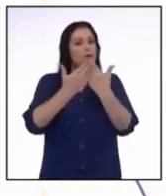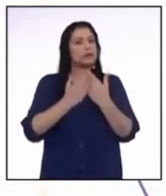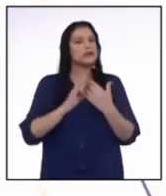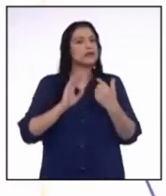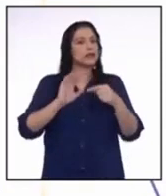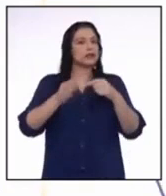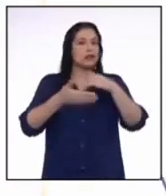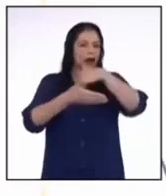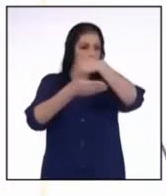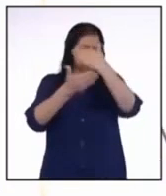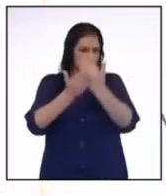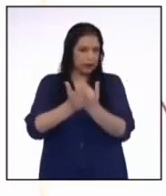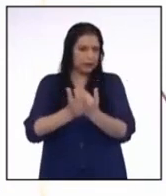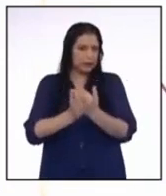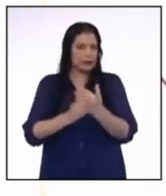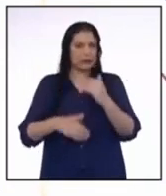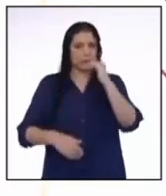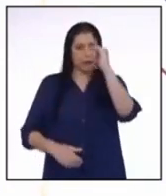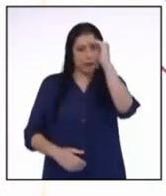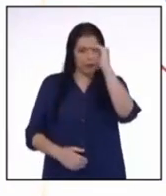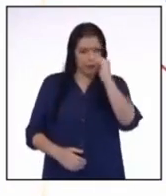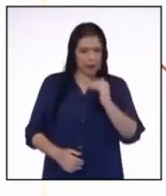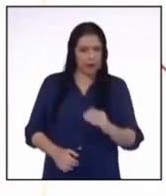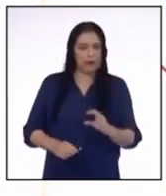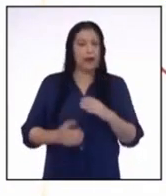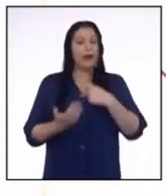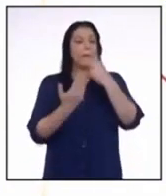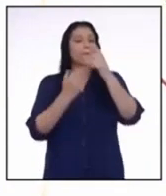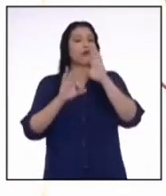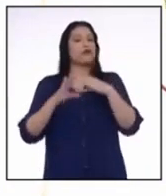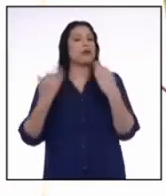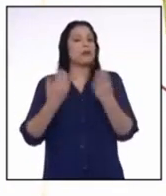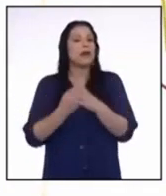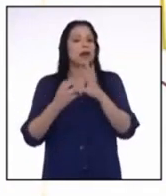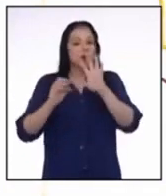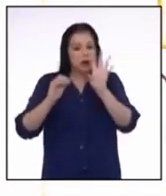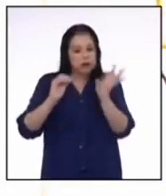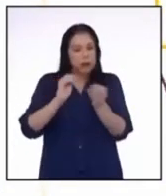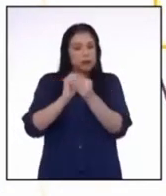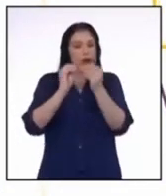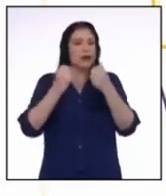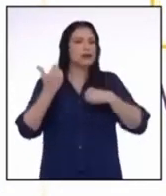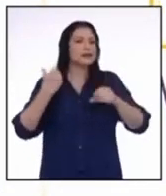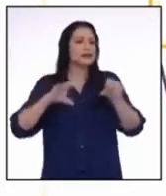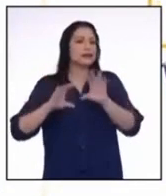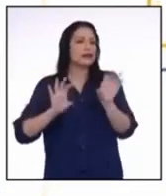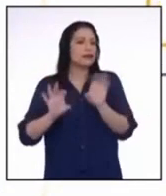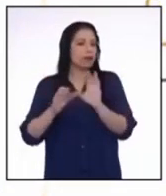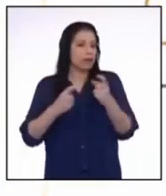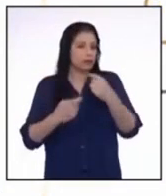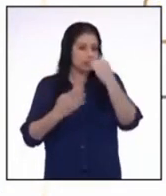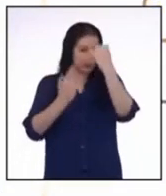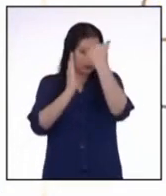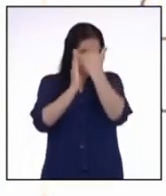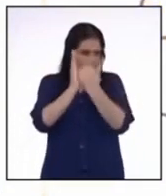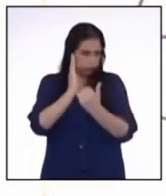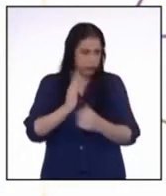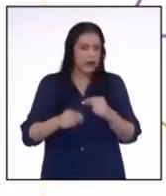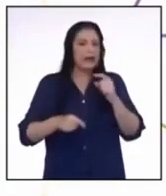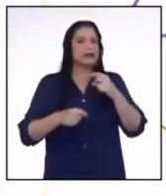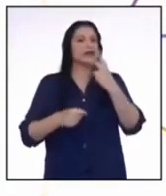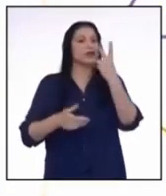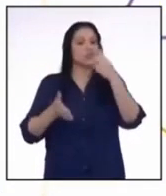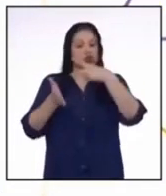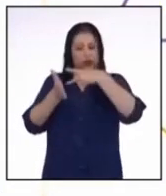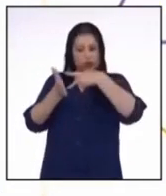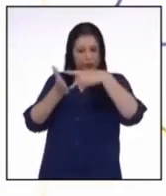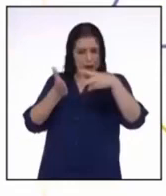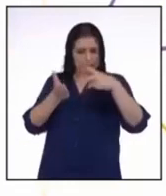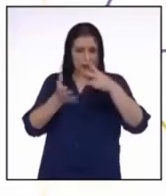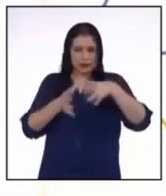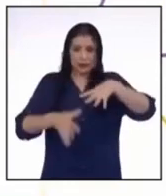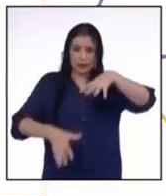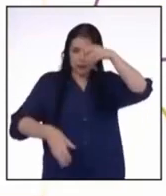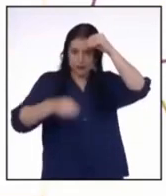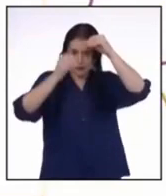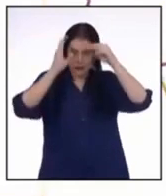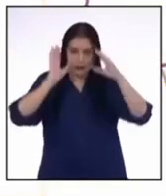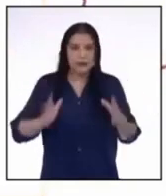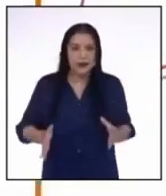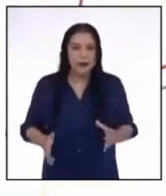presentado las partes que tendrá nuestro plan familiar, el cual se alimentará con las actividades que desarrollaremos en las áreas durante estas 2 semanas de